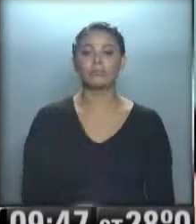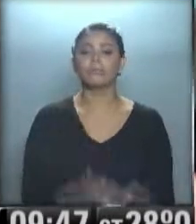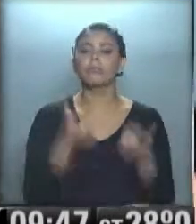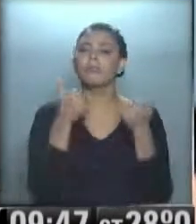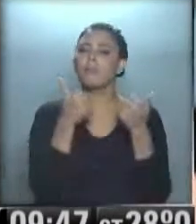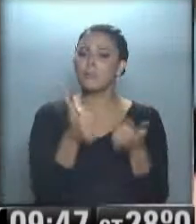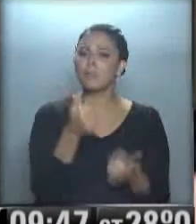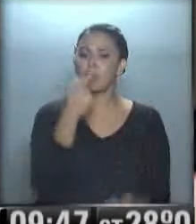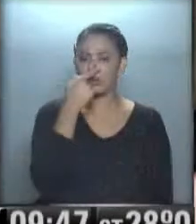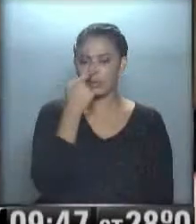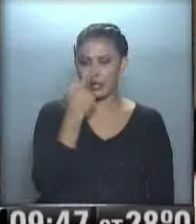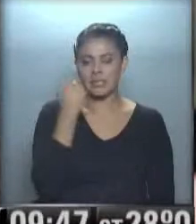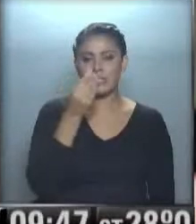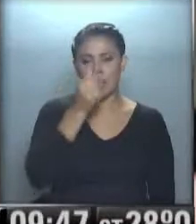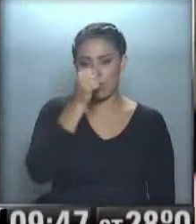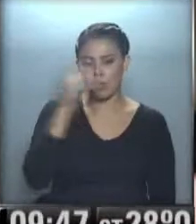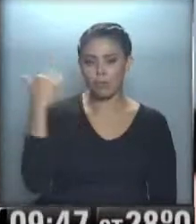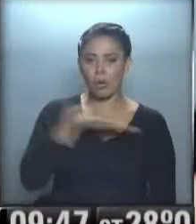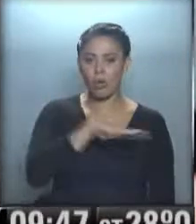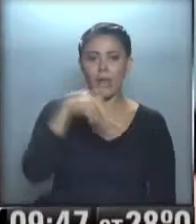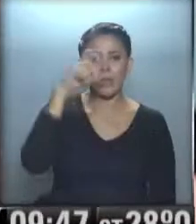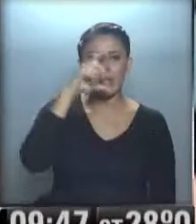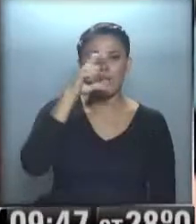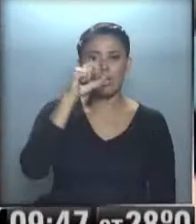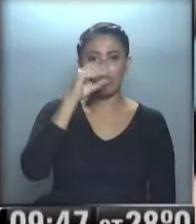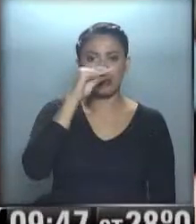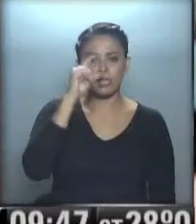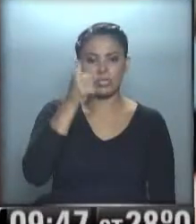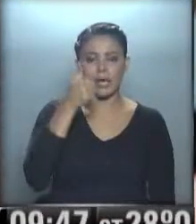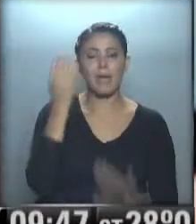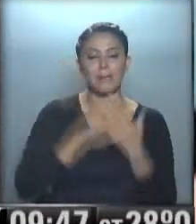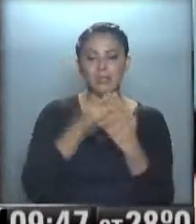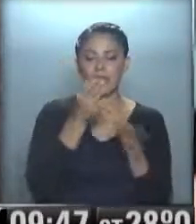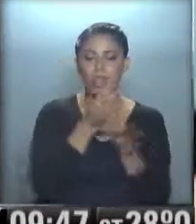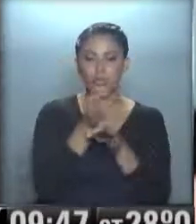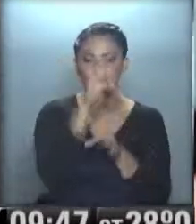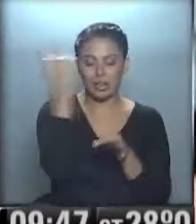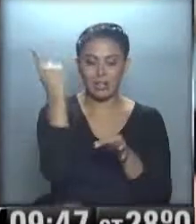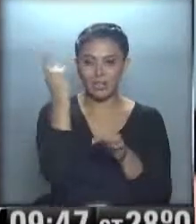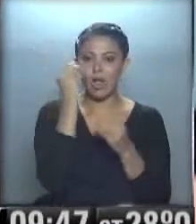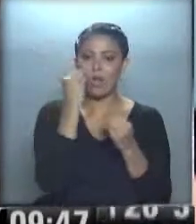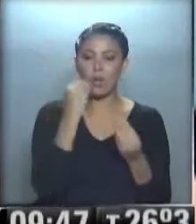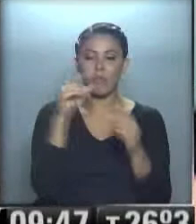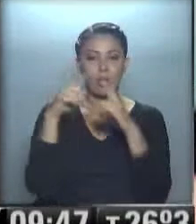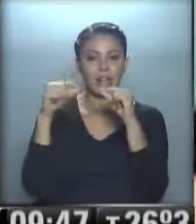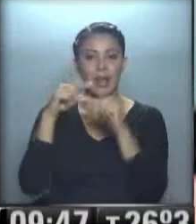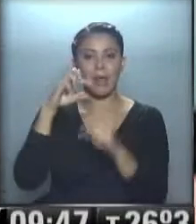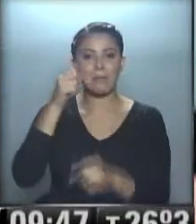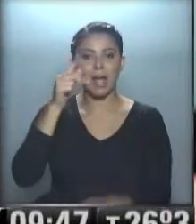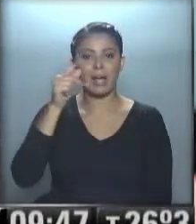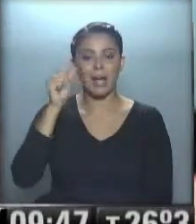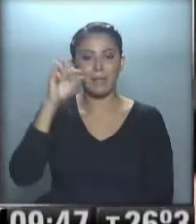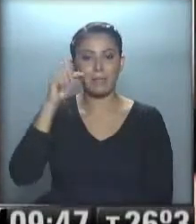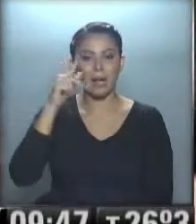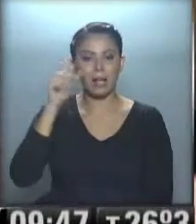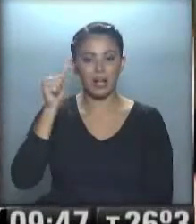muy atractivo lo que se vivió este fin de semana en Necochea, organizado por el Ministerio de Educación de la Nación a través de su canal Paca Paca,